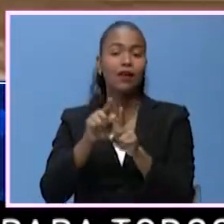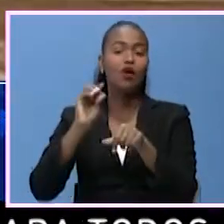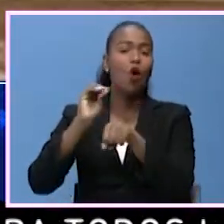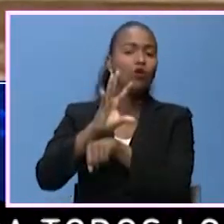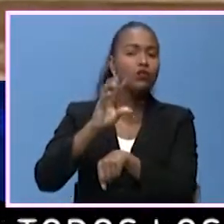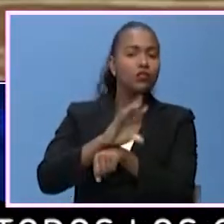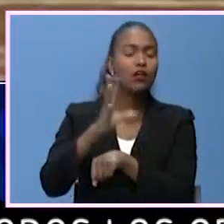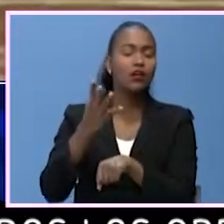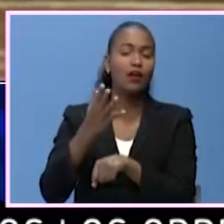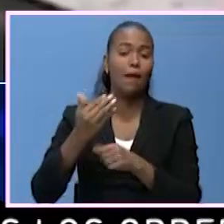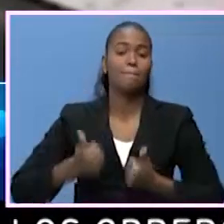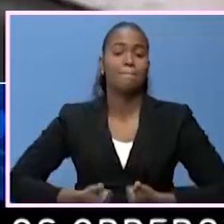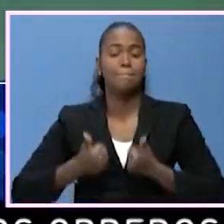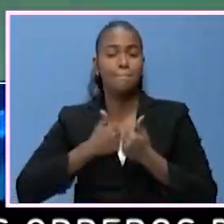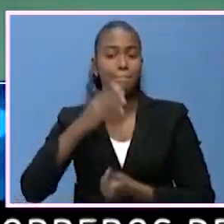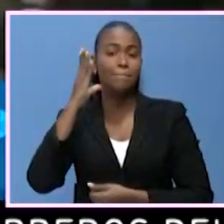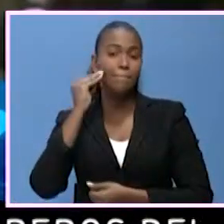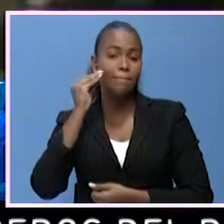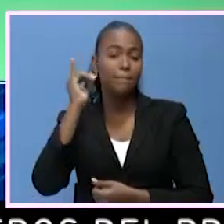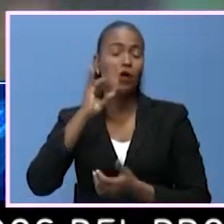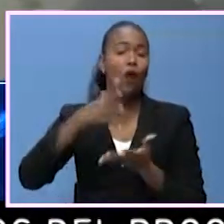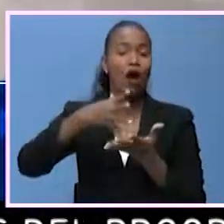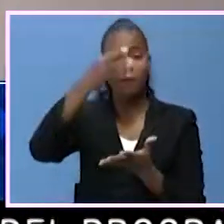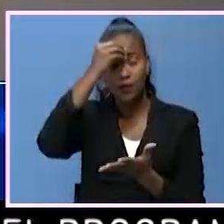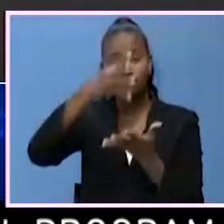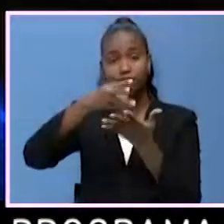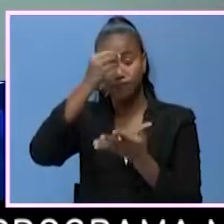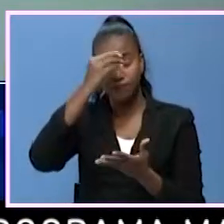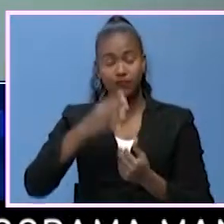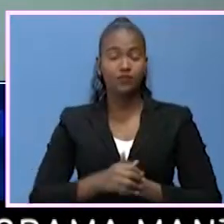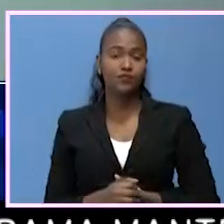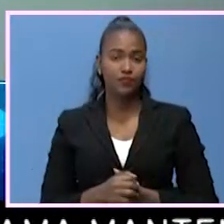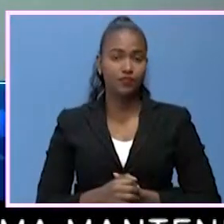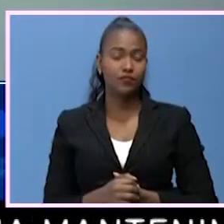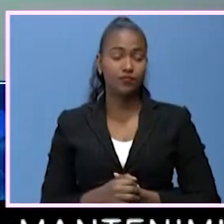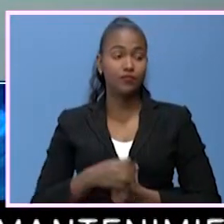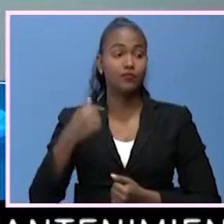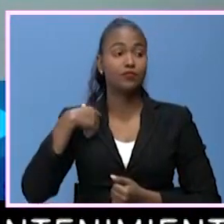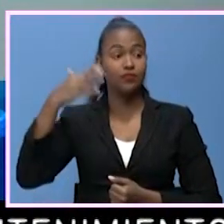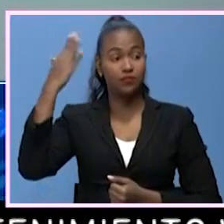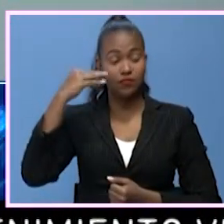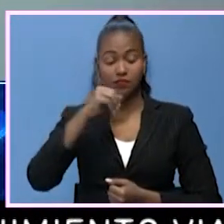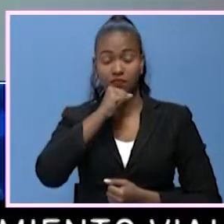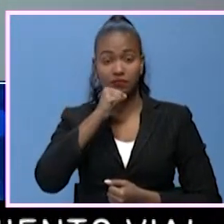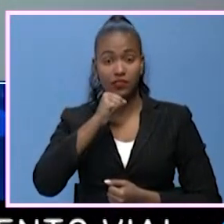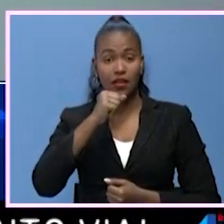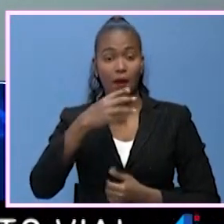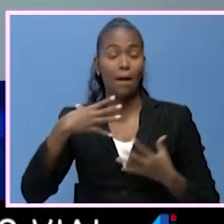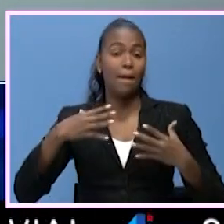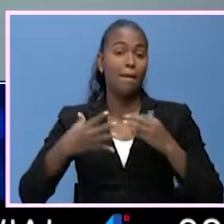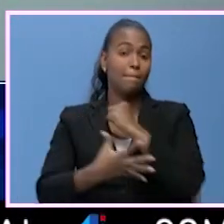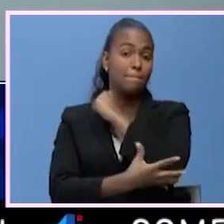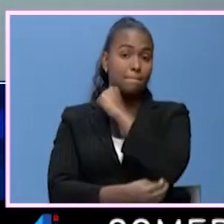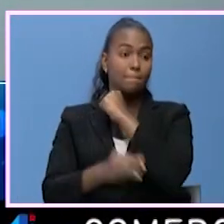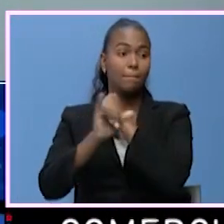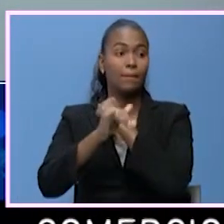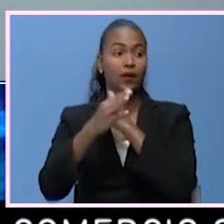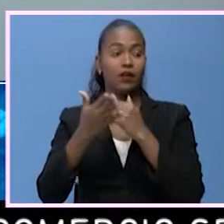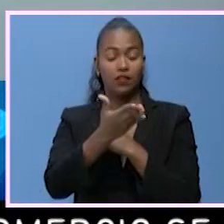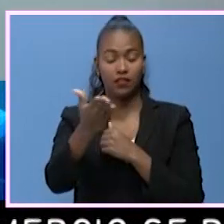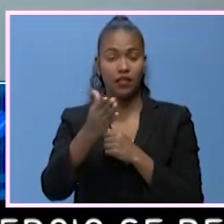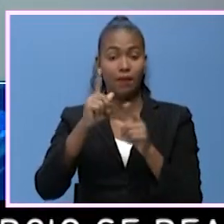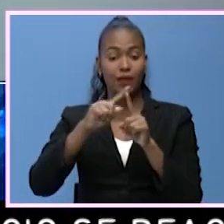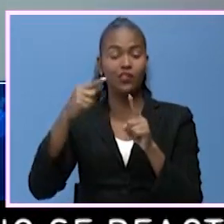consejos, vivencias y aprendizajes de vida. Mucho, éramos pobres como ustedes, pero teníamos mucha